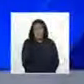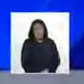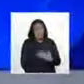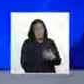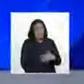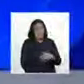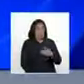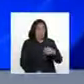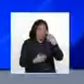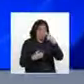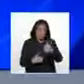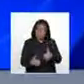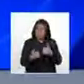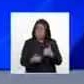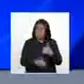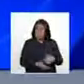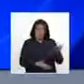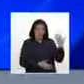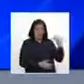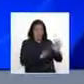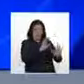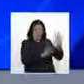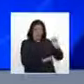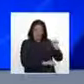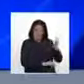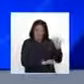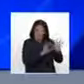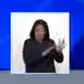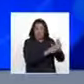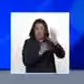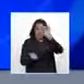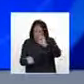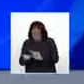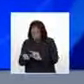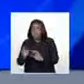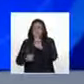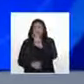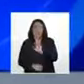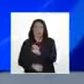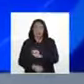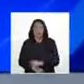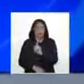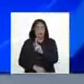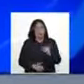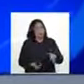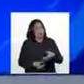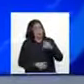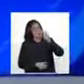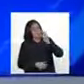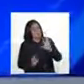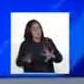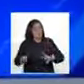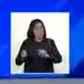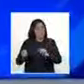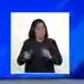Qué buenísima noticia entonces, que costaba 15 soles hasta 18 soles, ahora está 2 soles el kilo de limones. Para el pisco sour, para el ceviche.